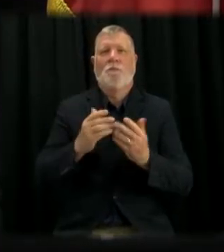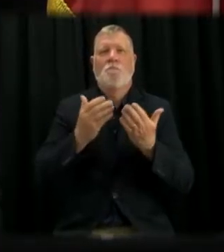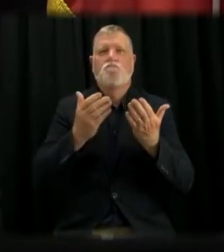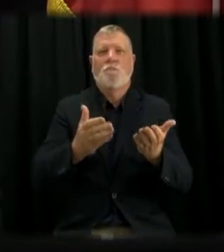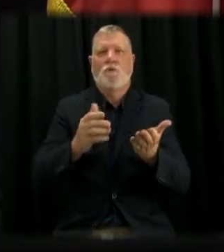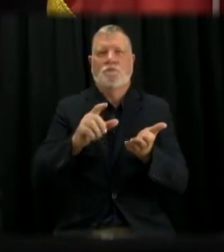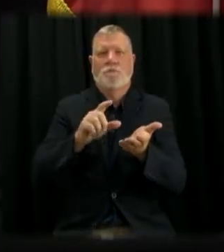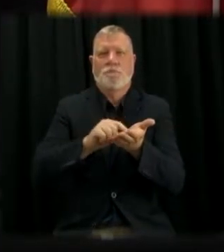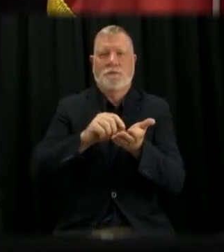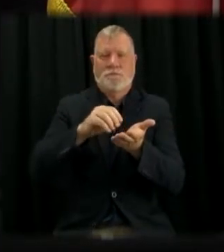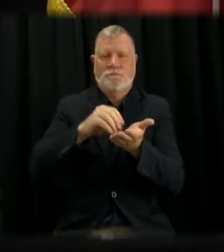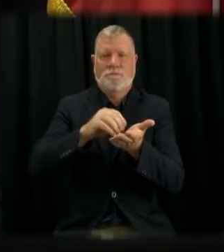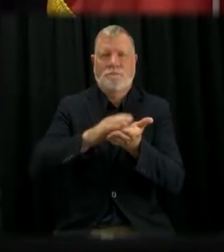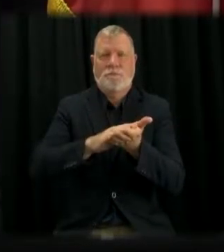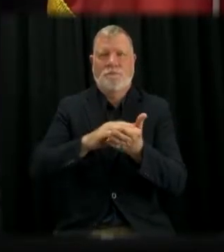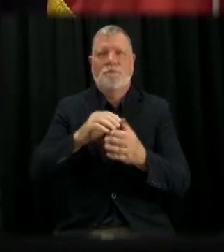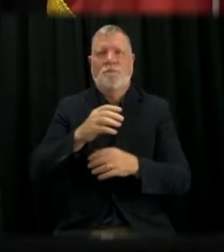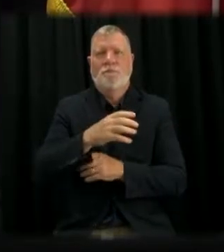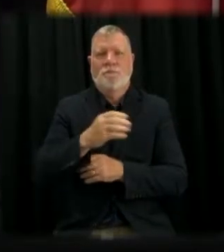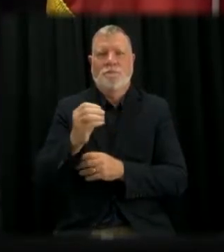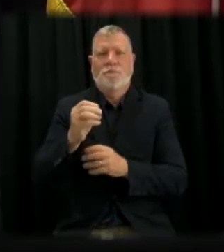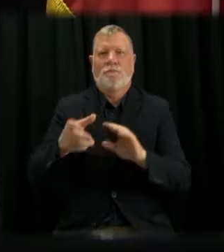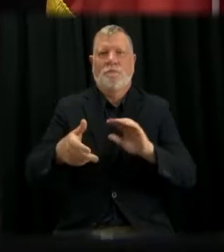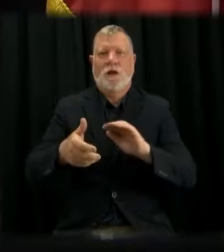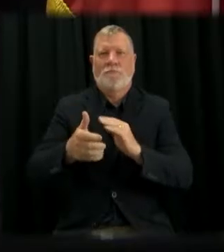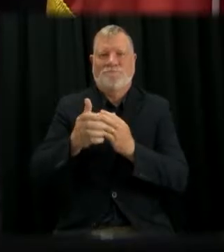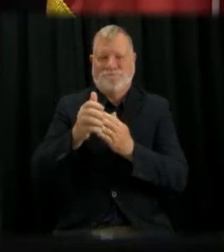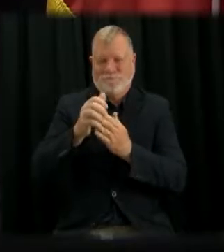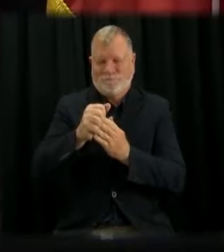les ofrecieron. Tienen distintos materiales.